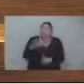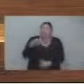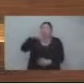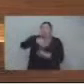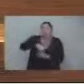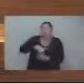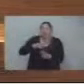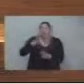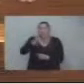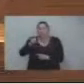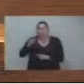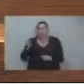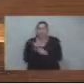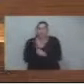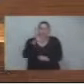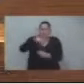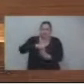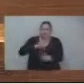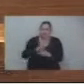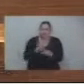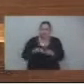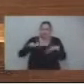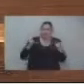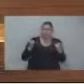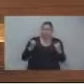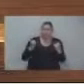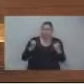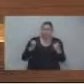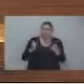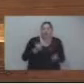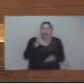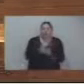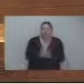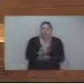parlamentario para garantizar la independencia de la Cámara. Eso no debe de ser